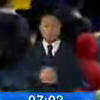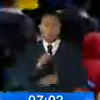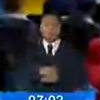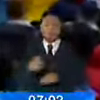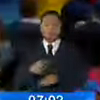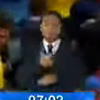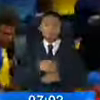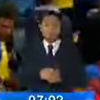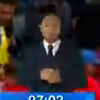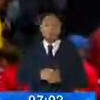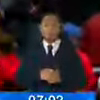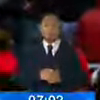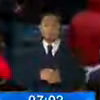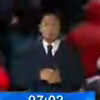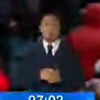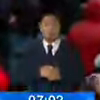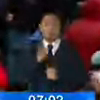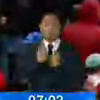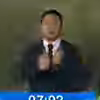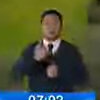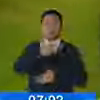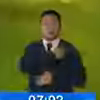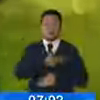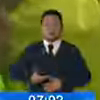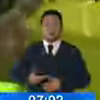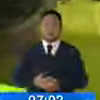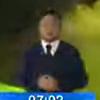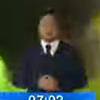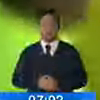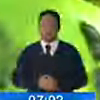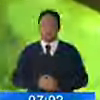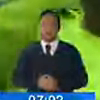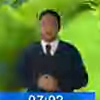de las que fue víctima el candidato presidencial Guillermo Lasso. Informó Javier García.